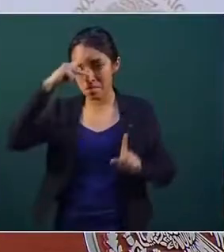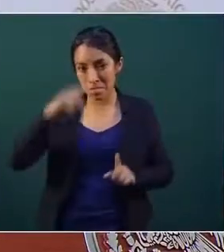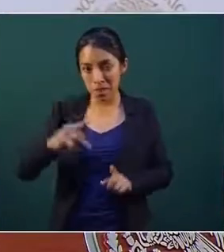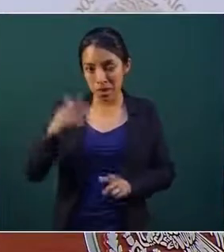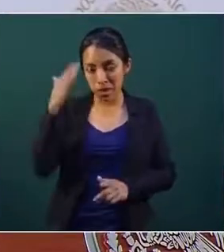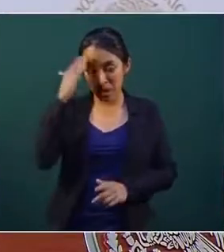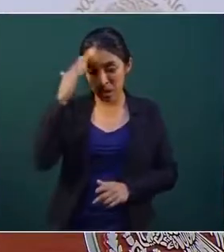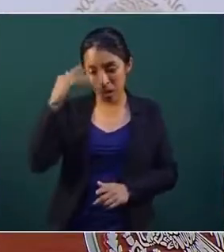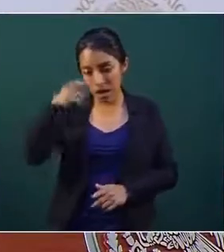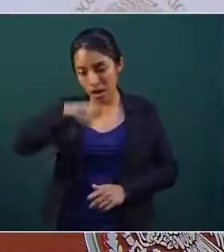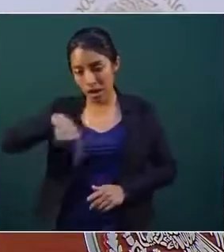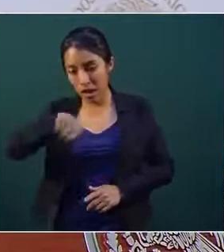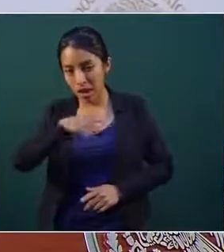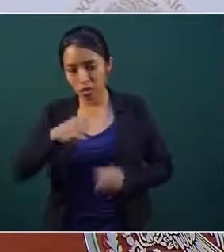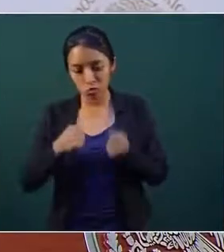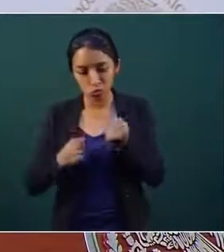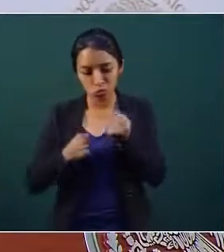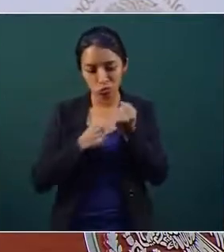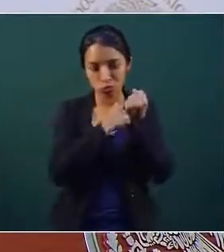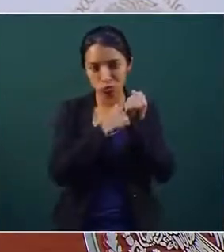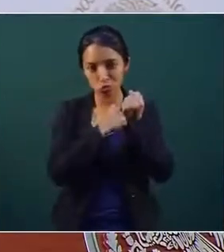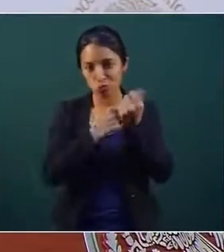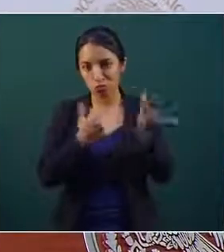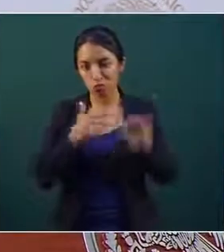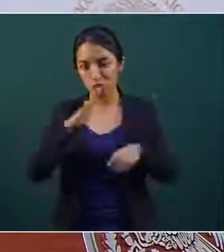y pilares